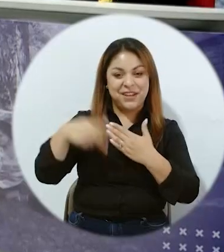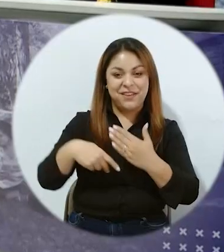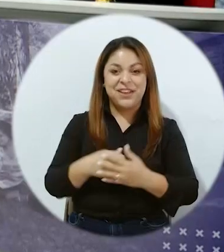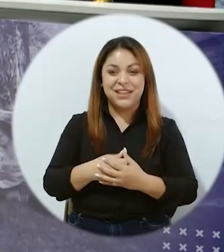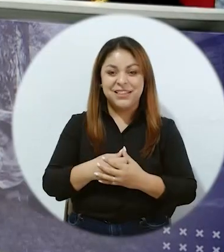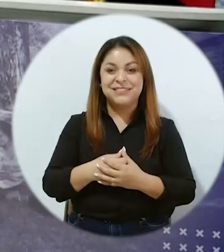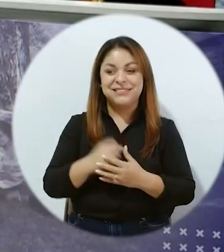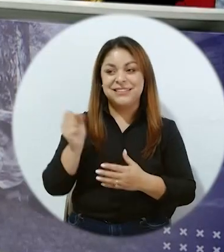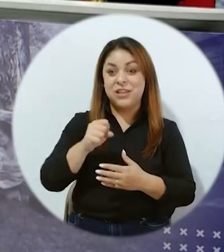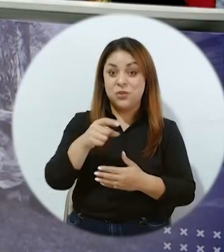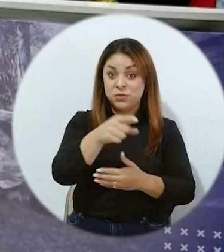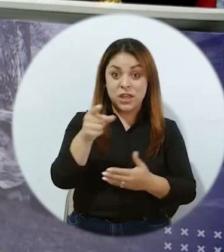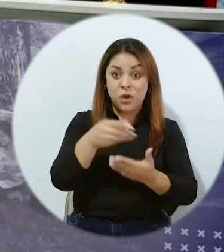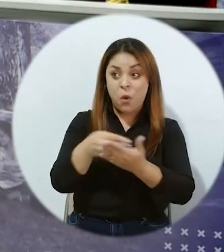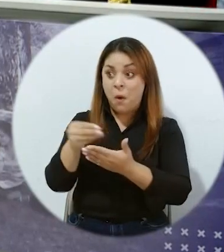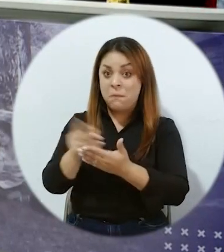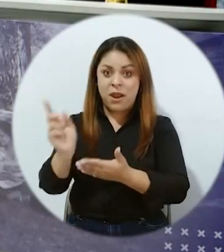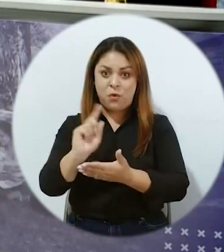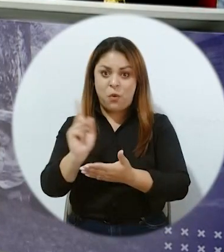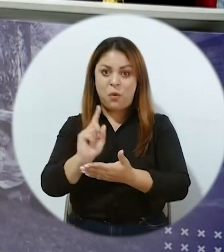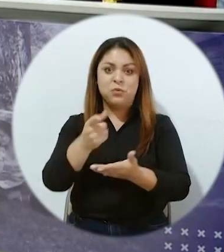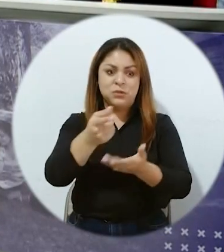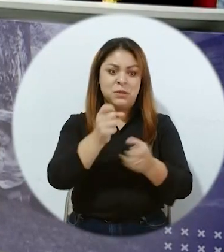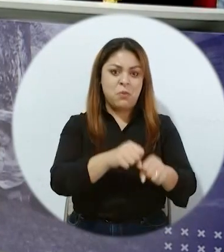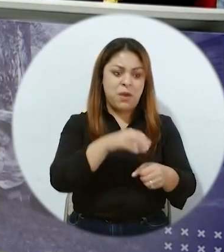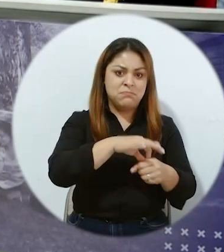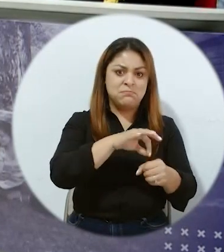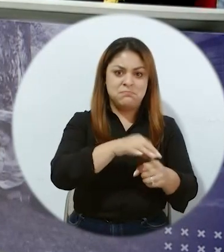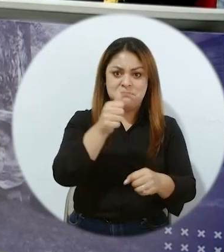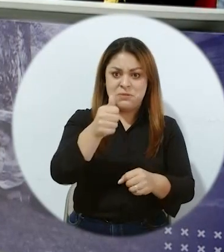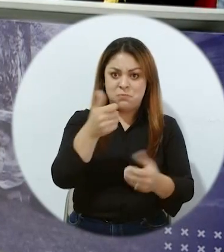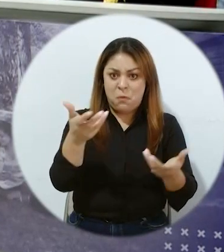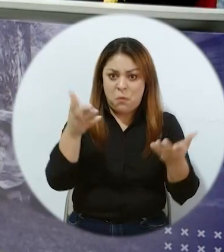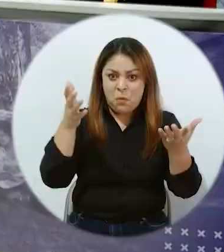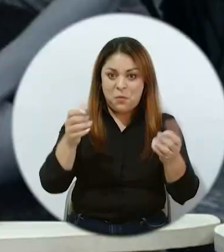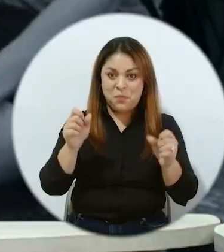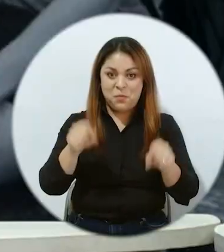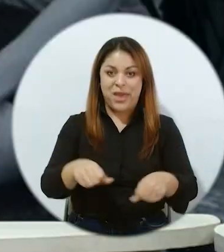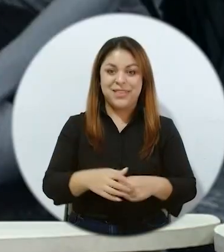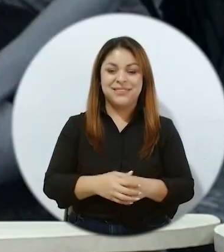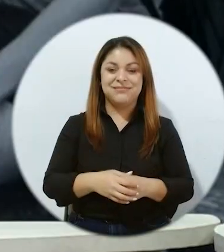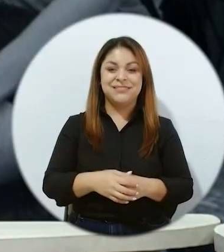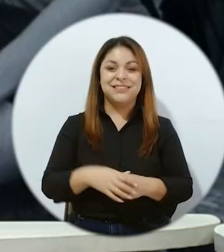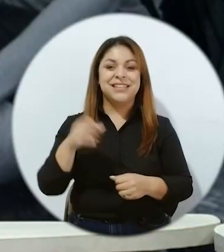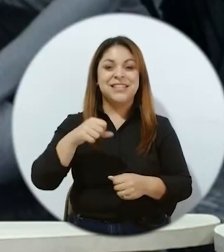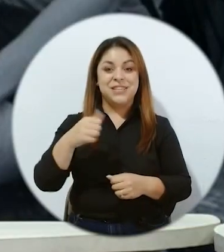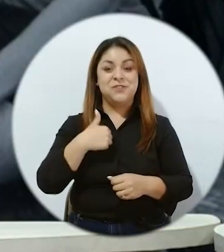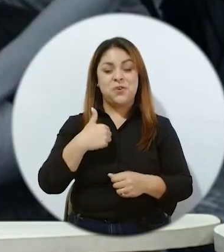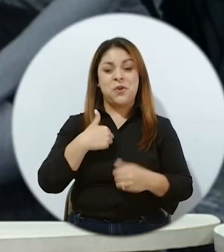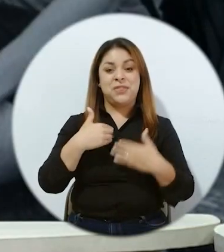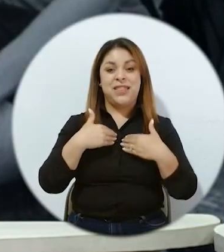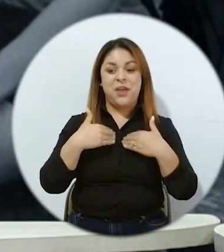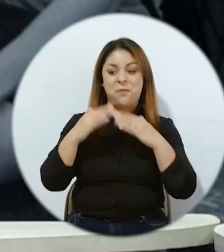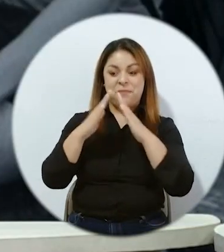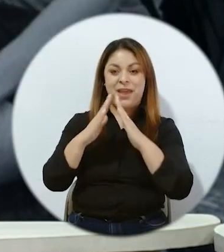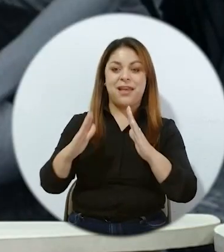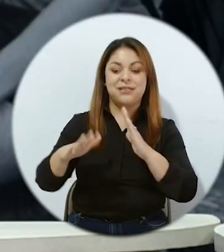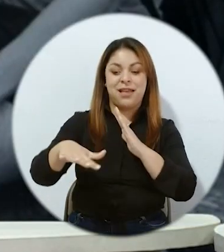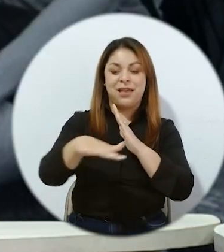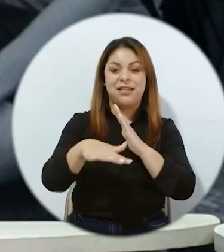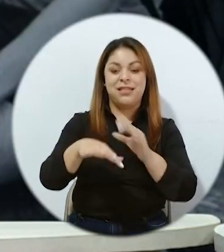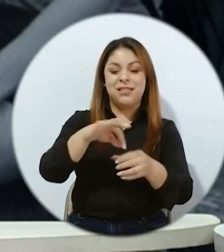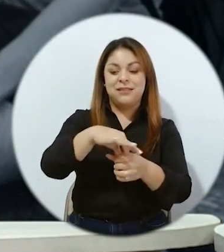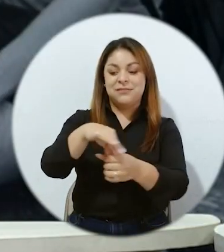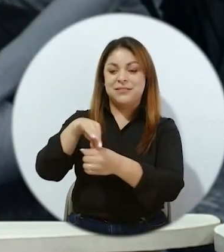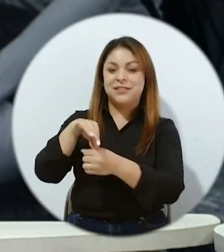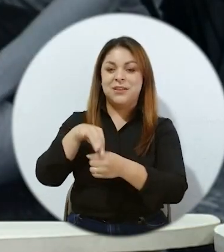donde compramos los alimentos, sino tener pequeñas huertas caseras. Exactamente, sí. ¿Verdad? Yo doy fe de eso. En un patiecito como de 25 metros